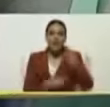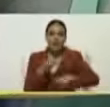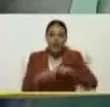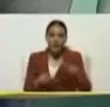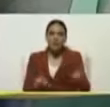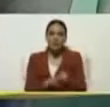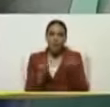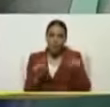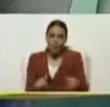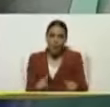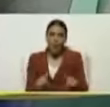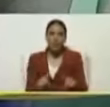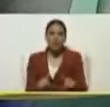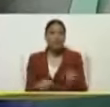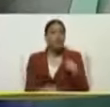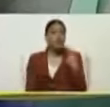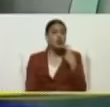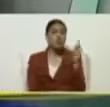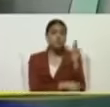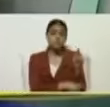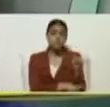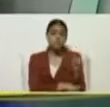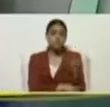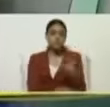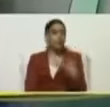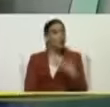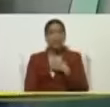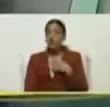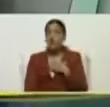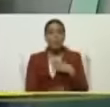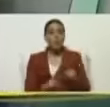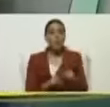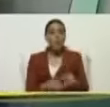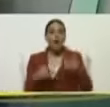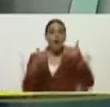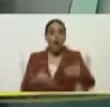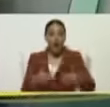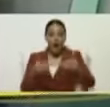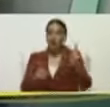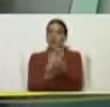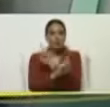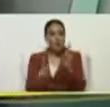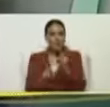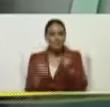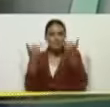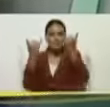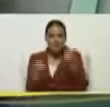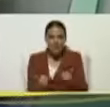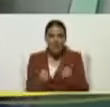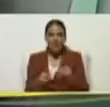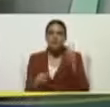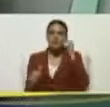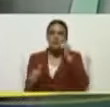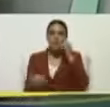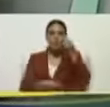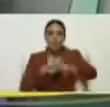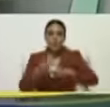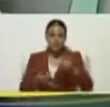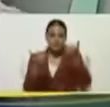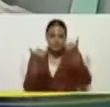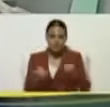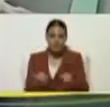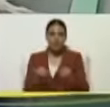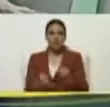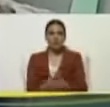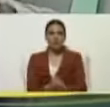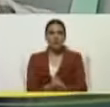Y yo dije, no podemos darle más larga, vamos a vernos el sábado. Y empezamos a